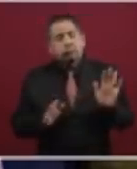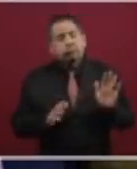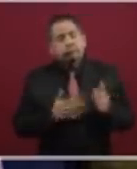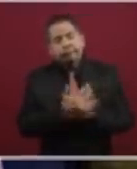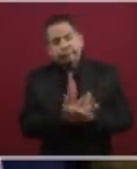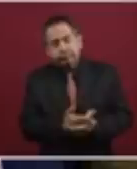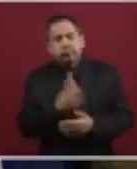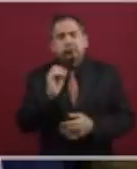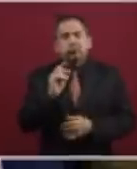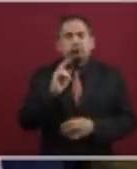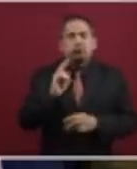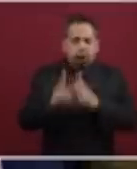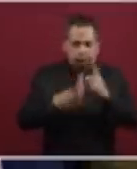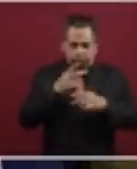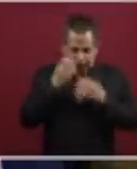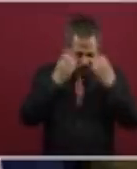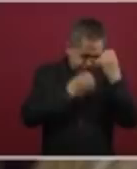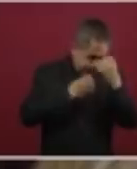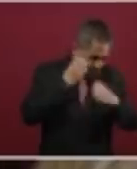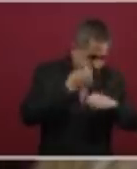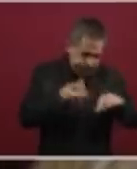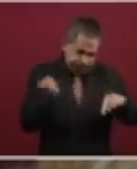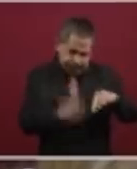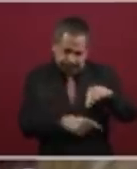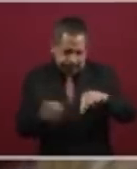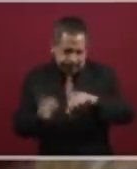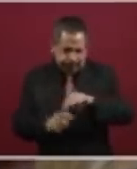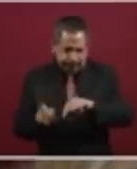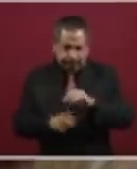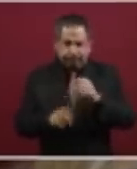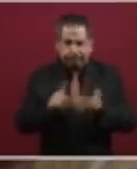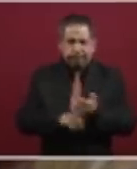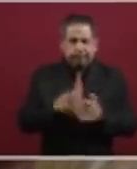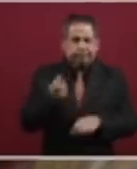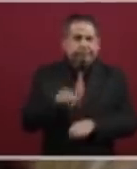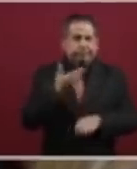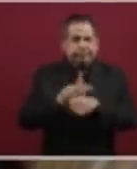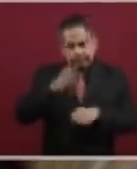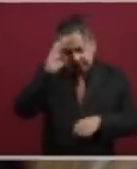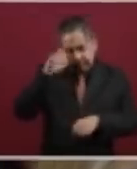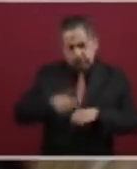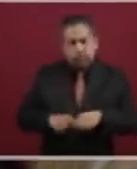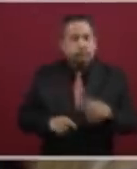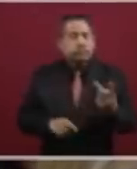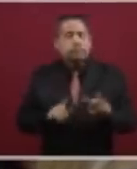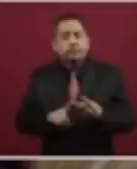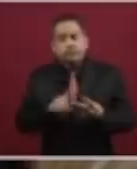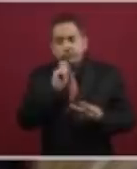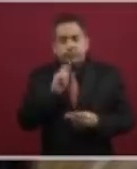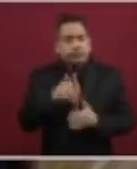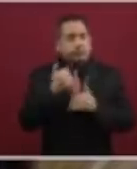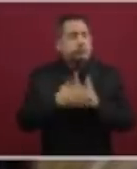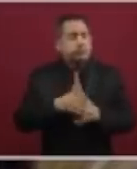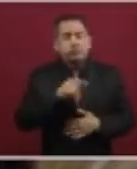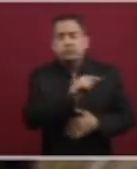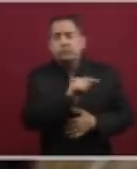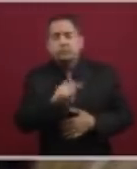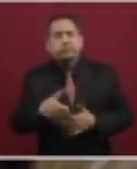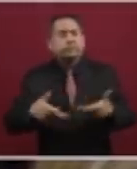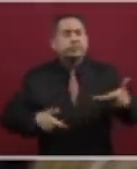o usted ya empezó a hacer una revisión dentro de la Secretaría de Cultura, y también qué va a pasar con los teatros que